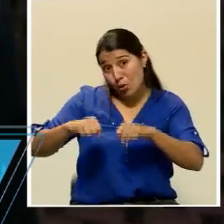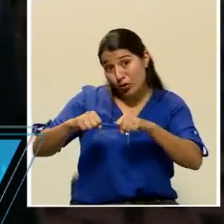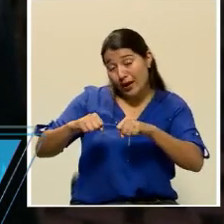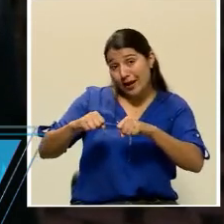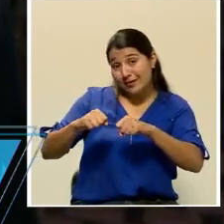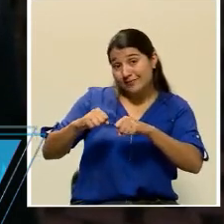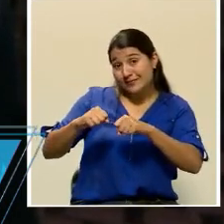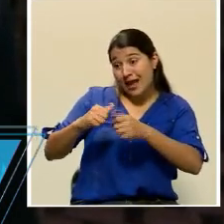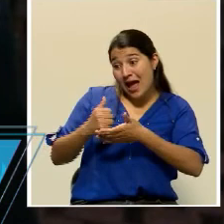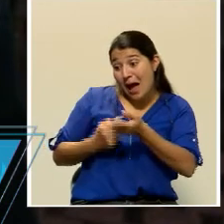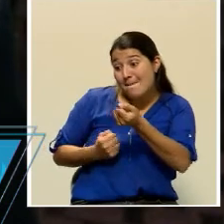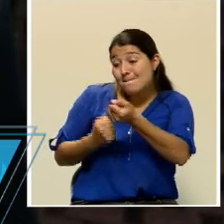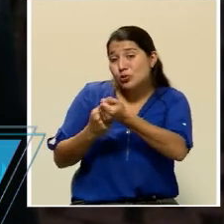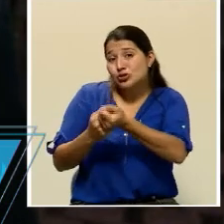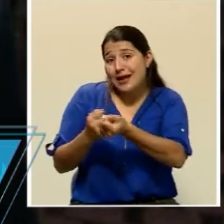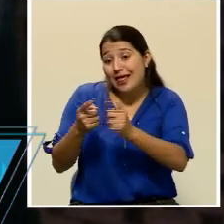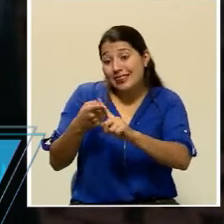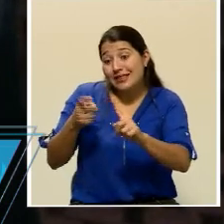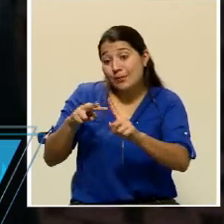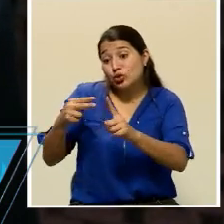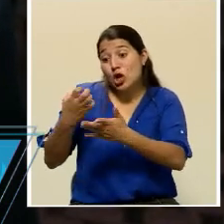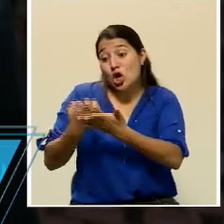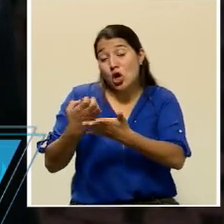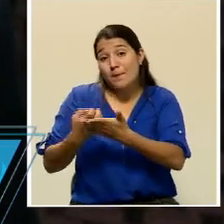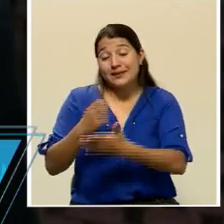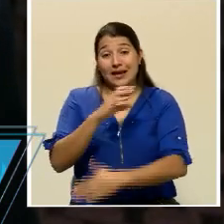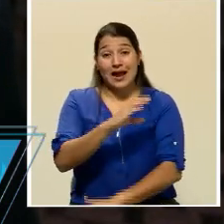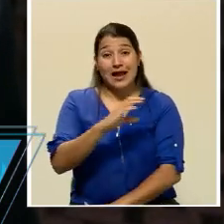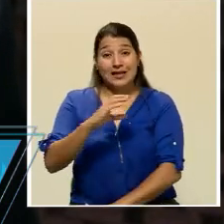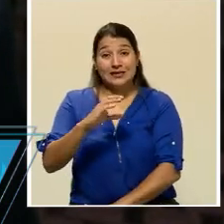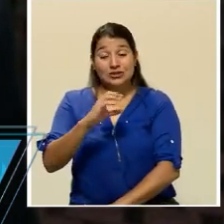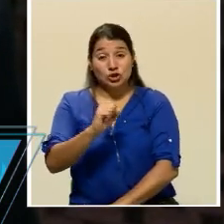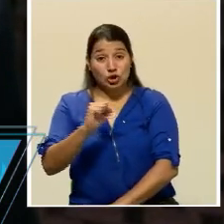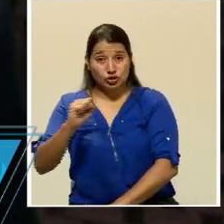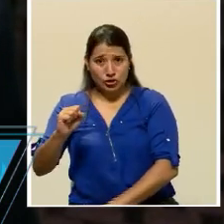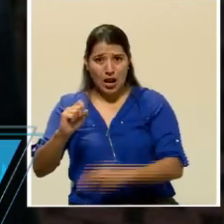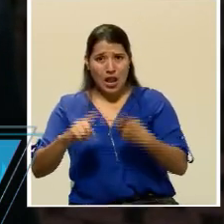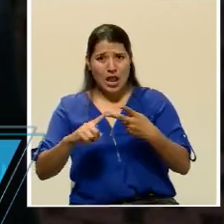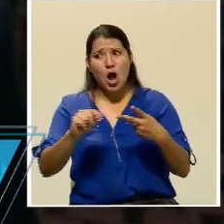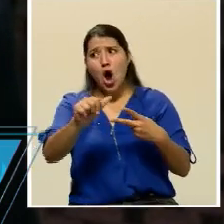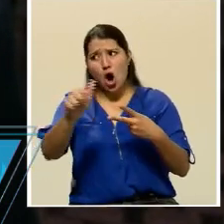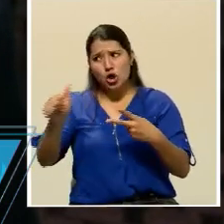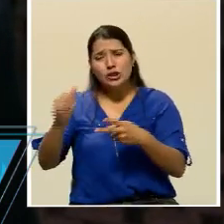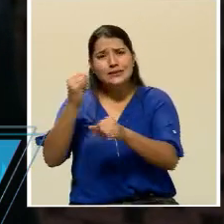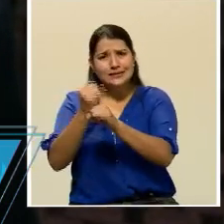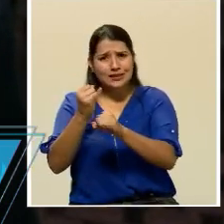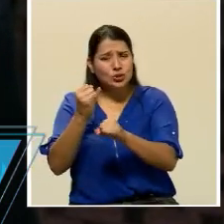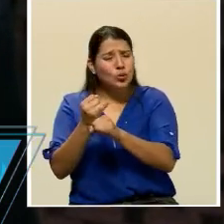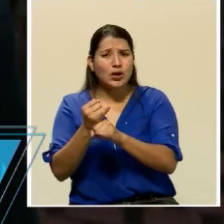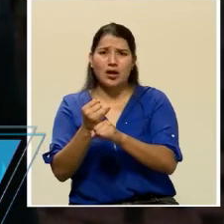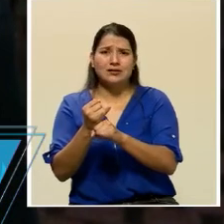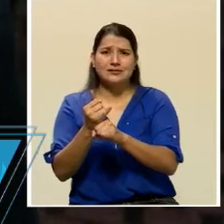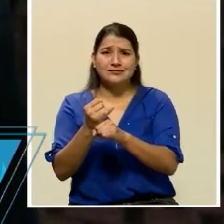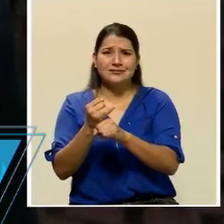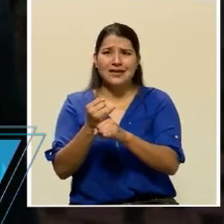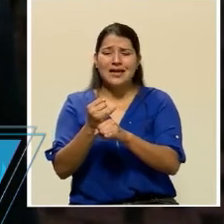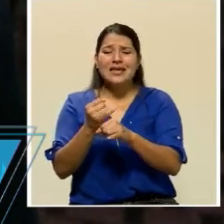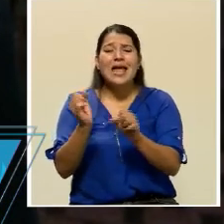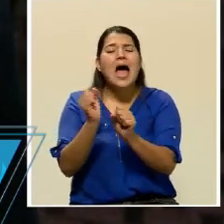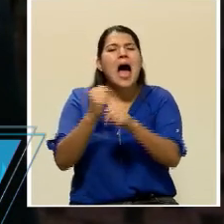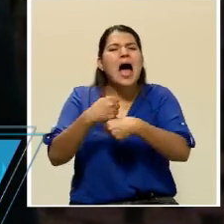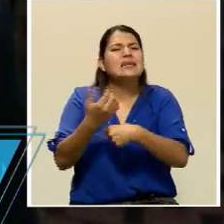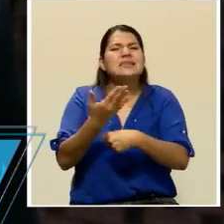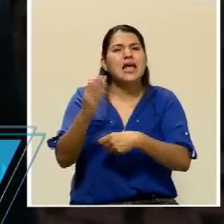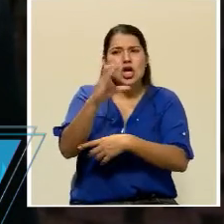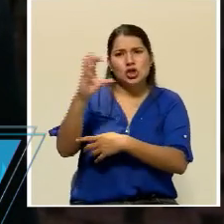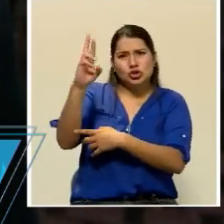la Caja Costarricense del Seguro Social y otras instituciones que son realmente lo que han hecho de Costa Rica una diferencia